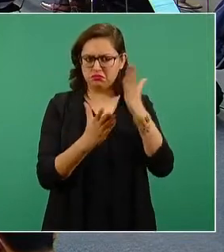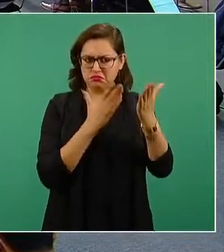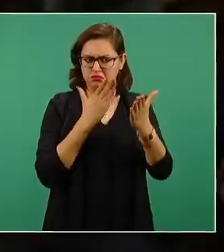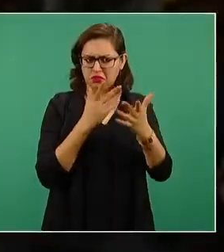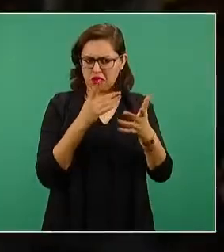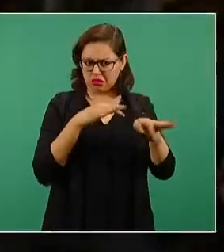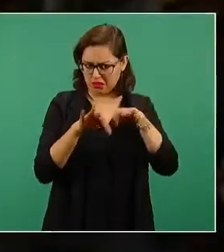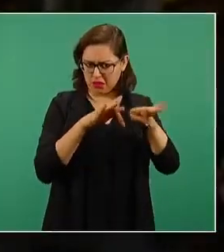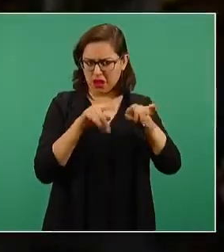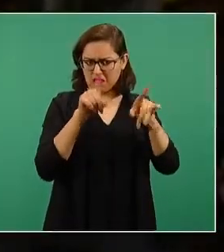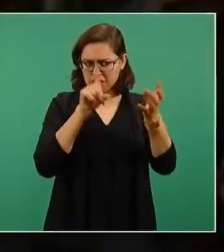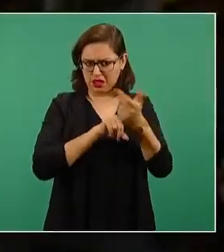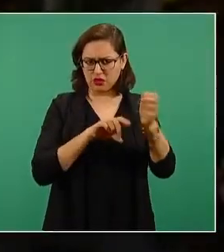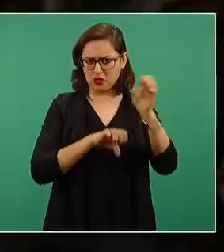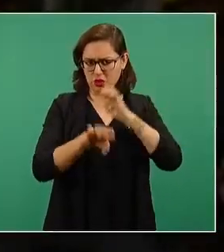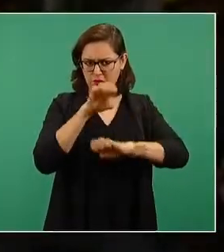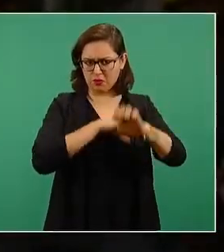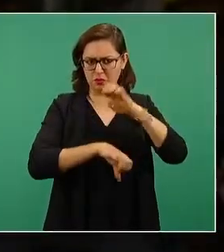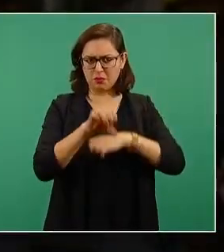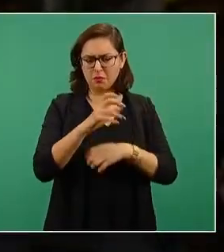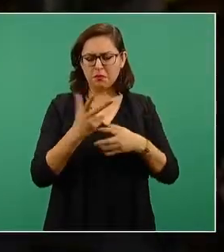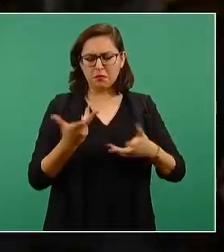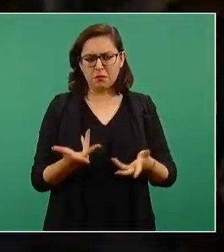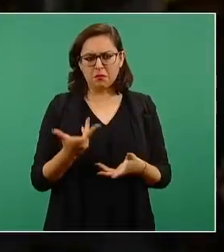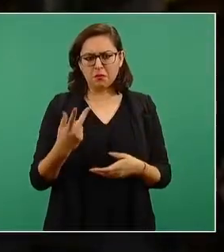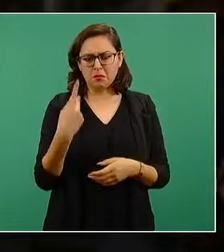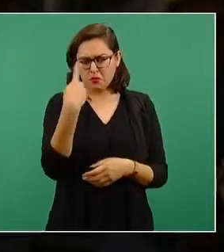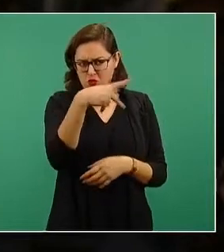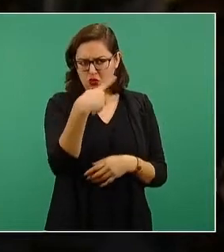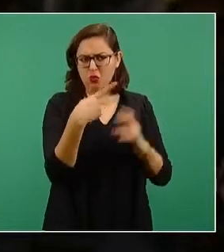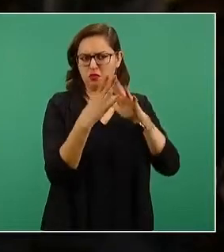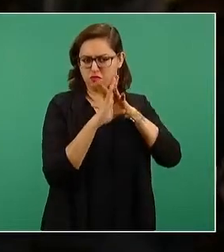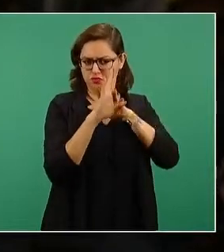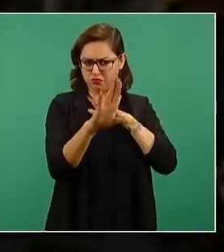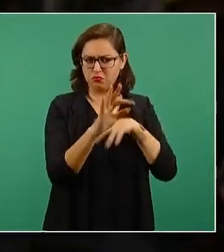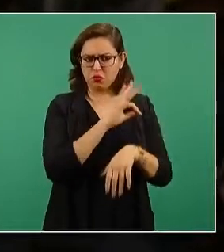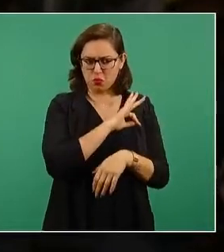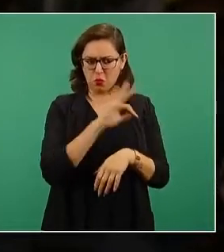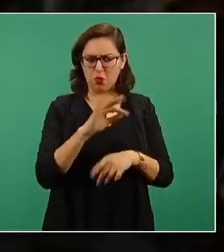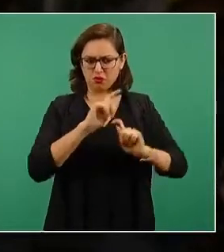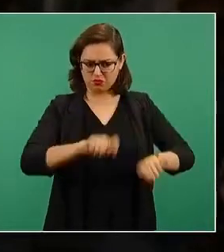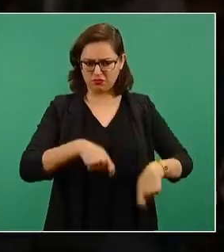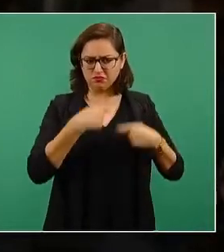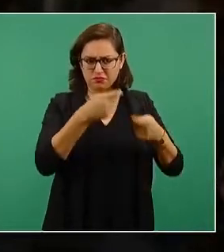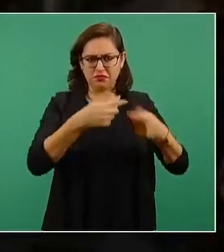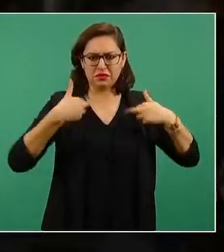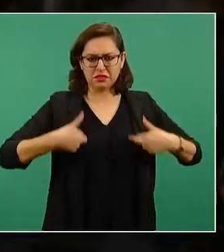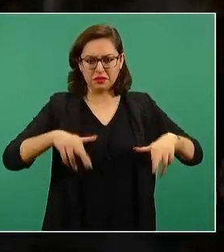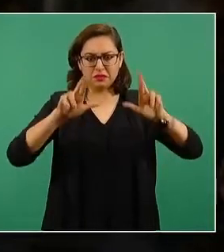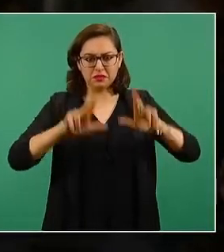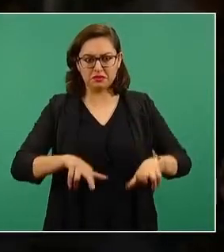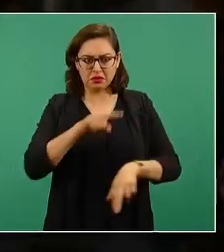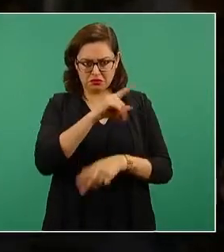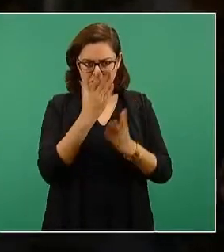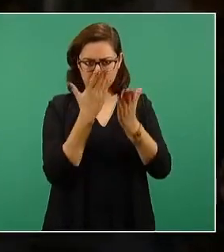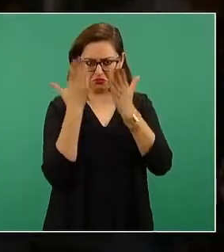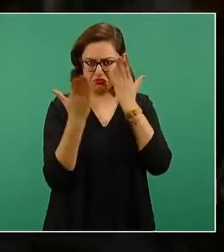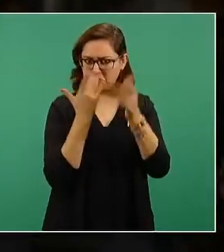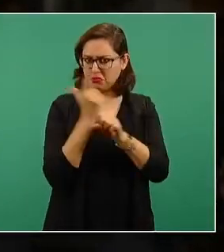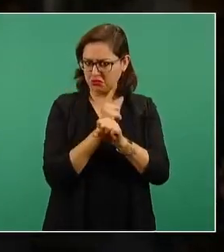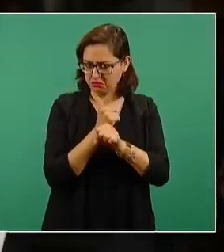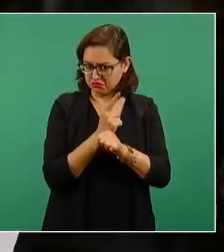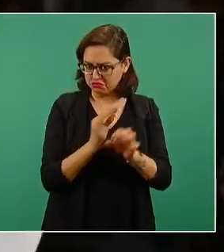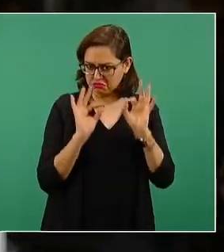no ser cónsules propios migrantes en Estados Unidos, porque pues tienen hasta la preparación, son